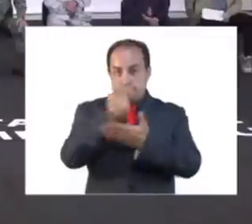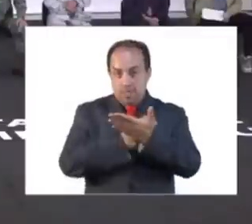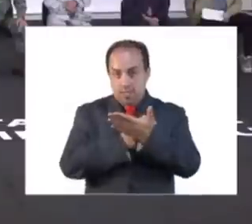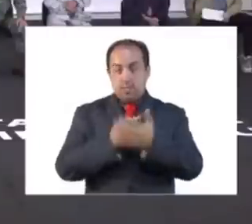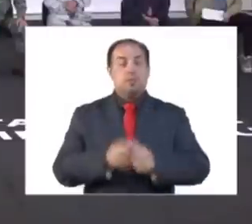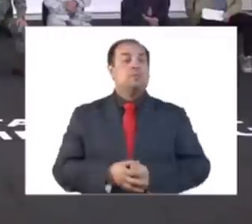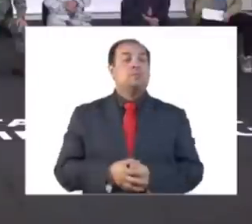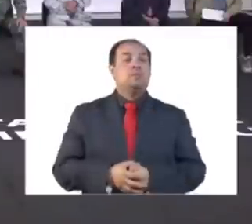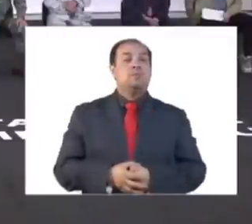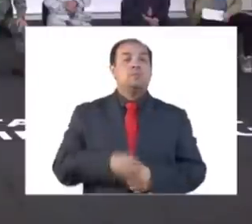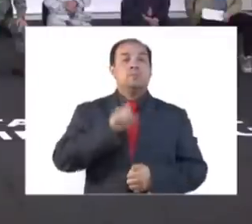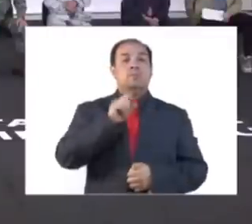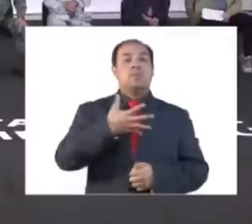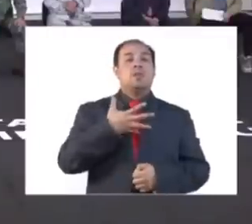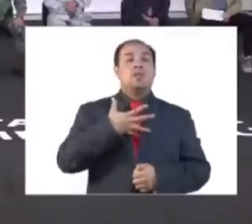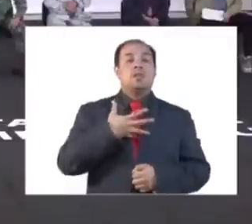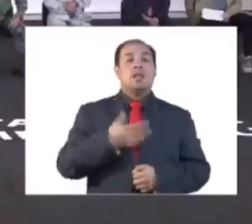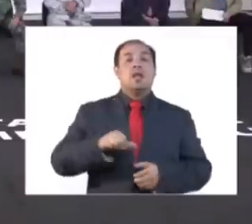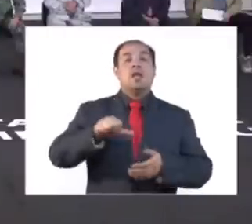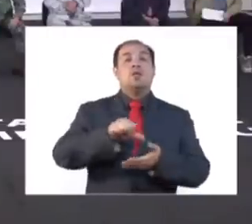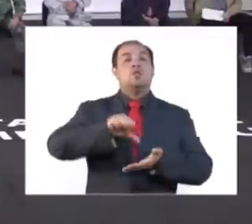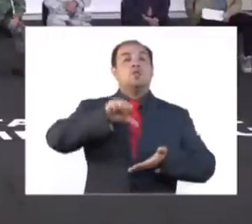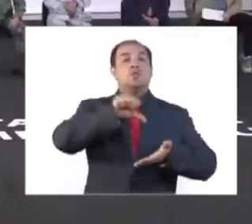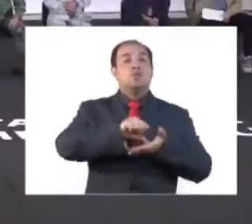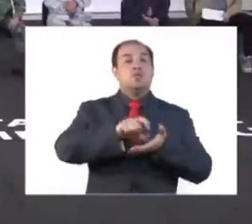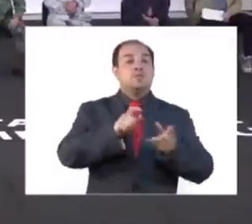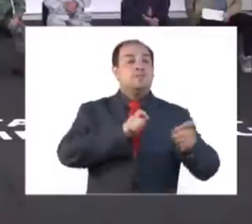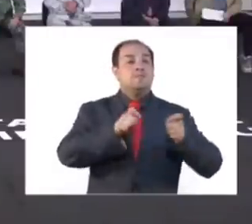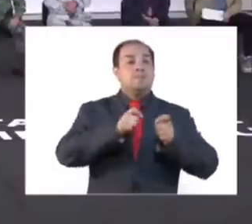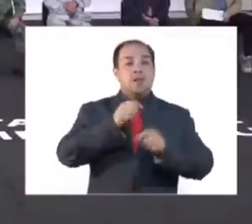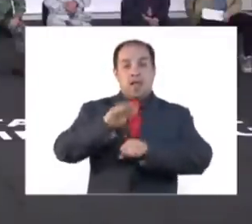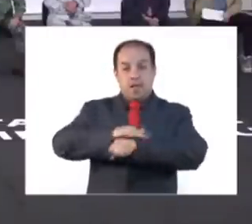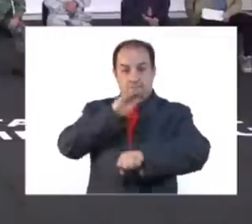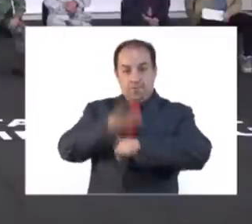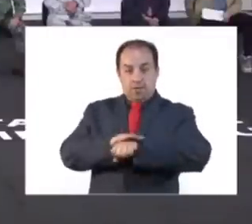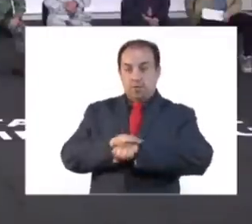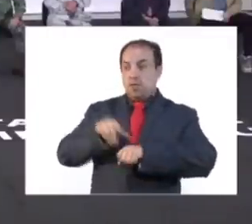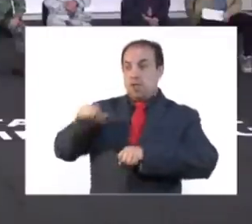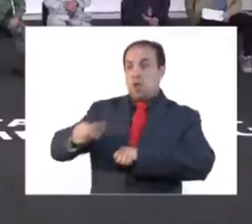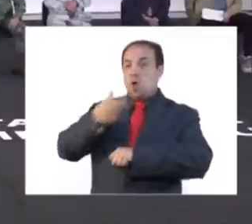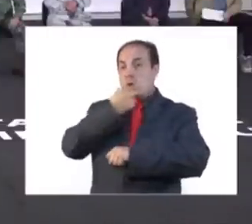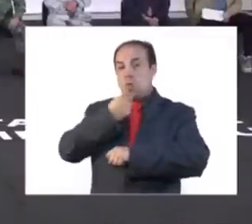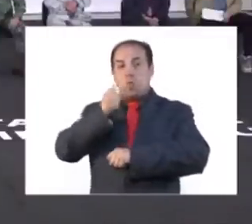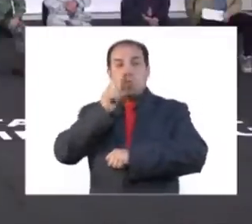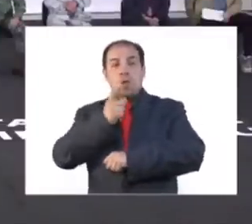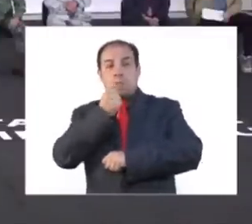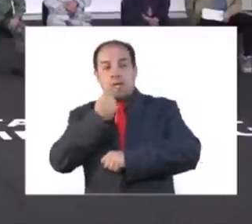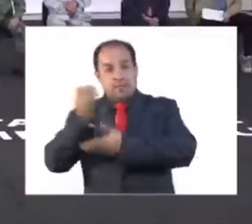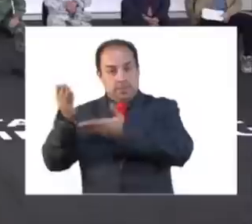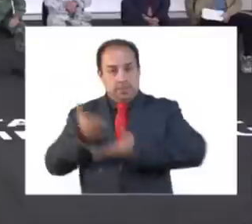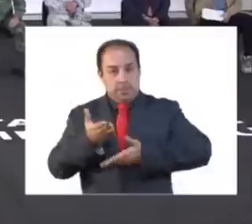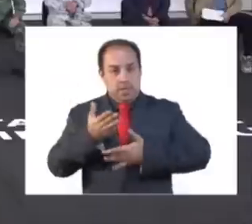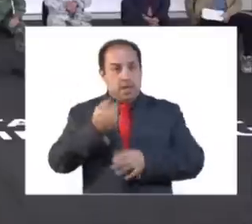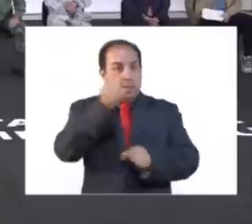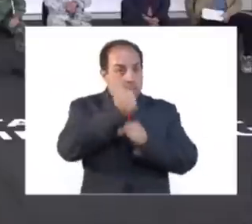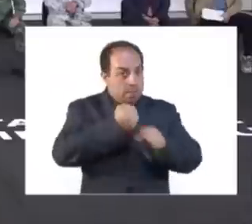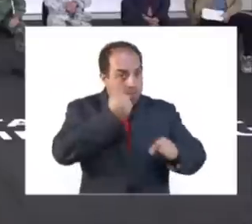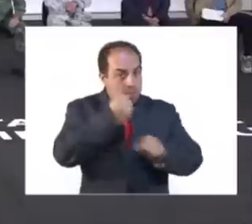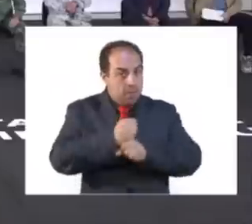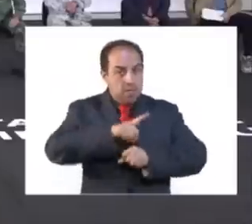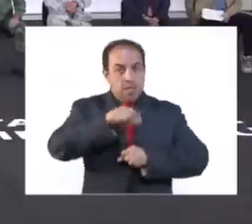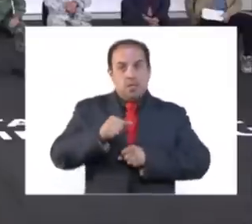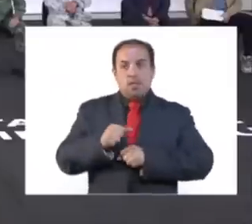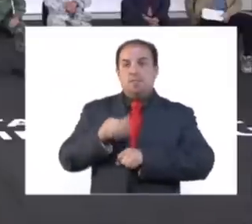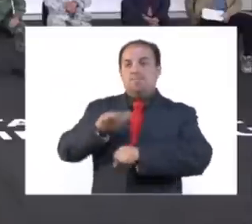tiene un centro de evaluación. Es decir, la policía llega, hace sus ejercicios y después